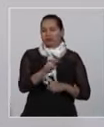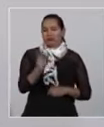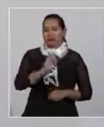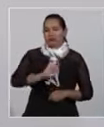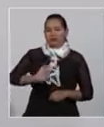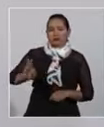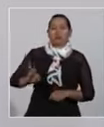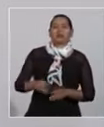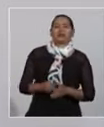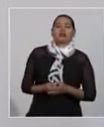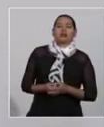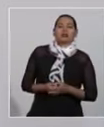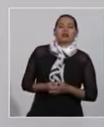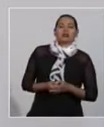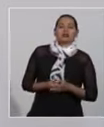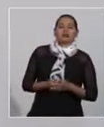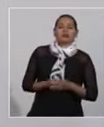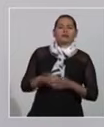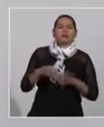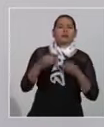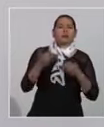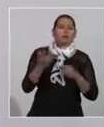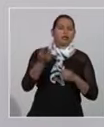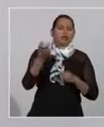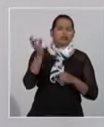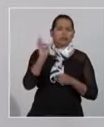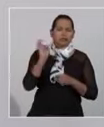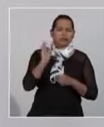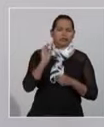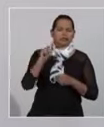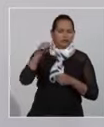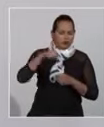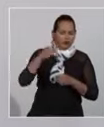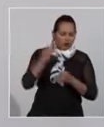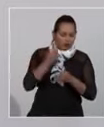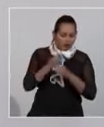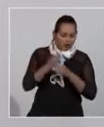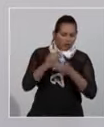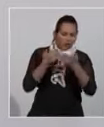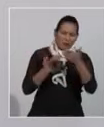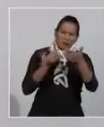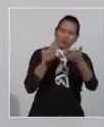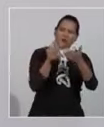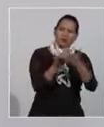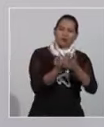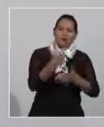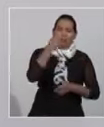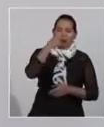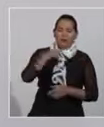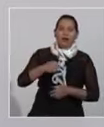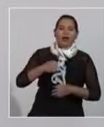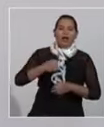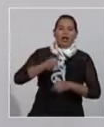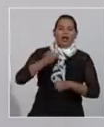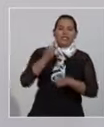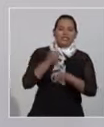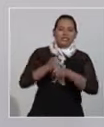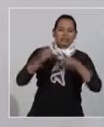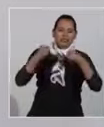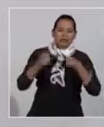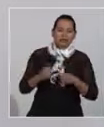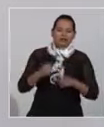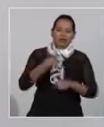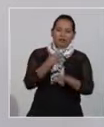gente quiere escuchar propuestas más que pleitos, para resolver el tema de la inseguridad, tecnología de punta, tal como lo hicimos cuando fui